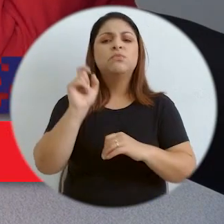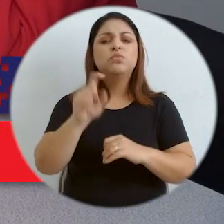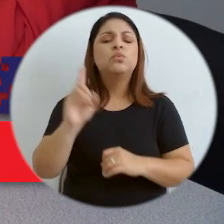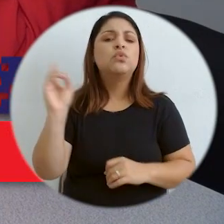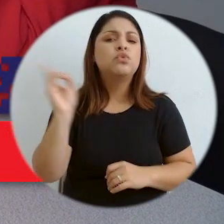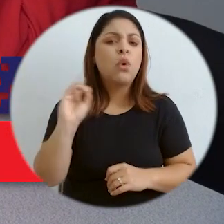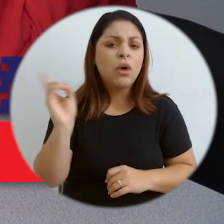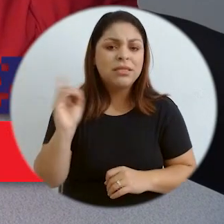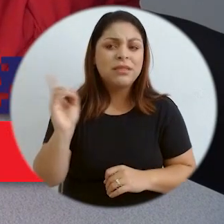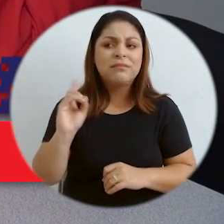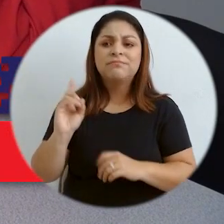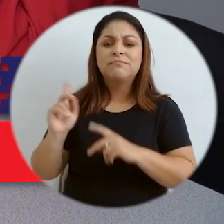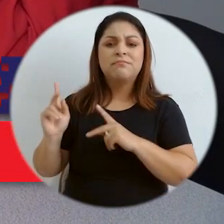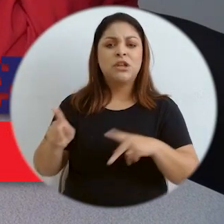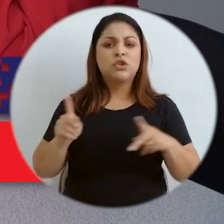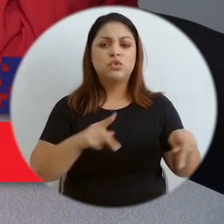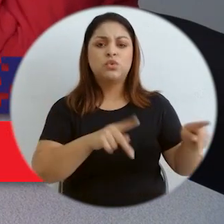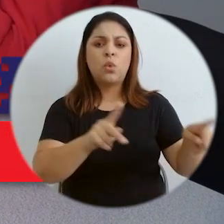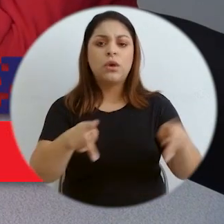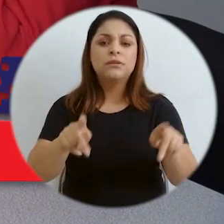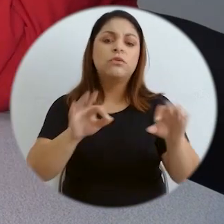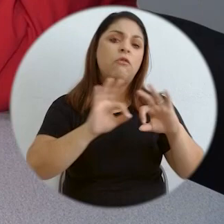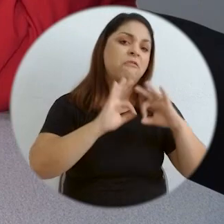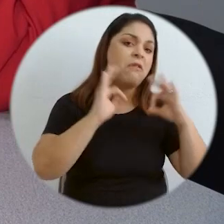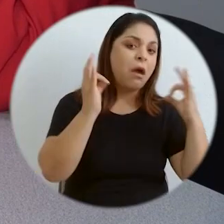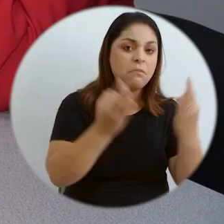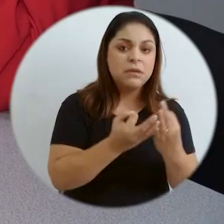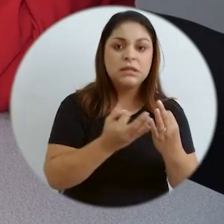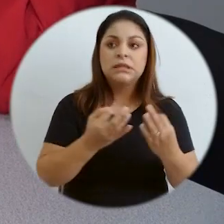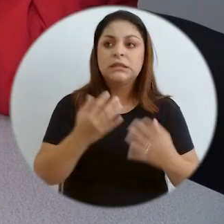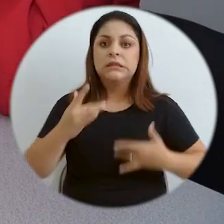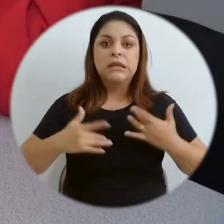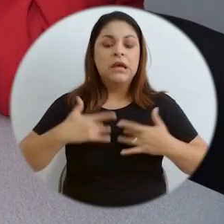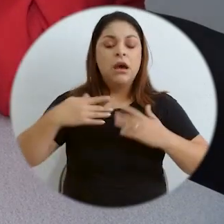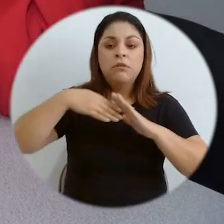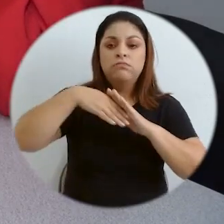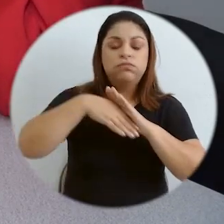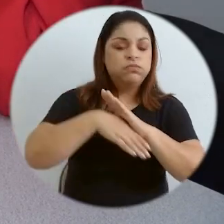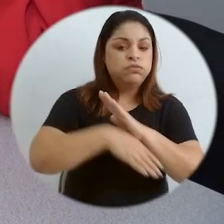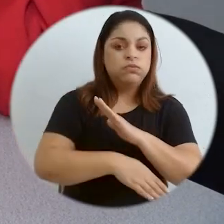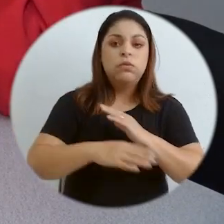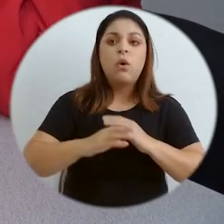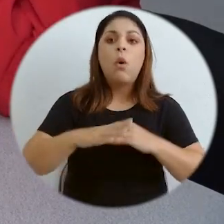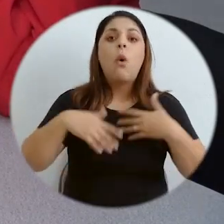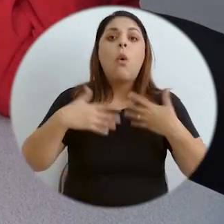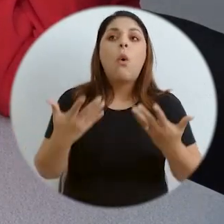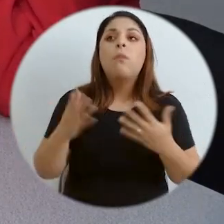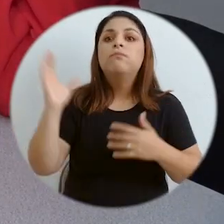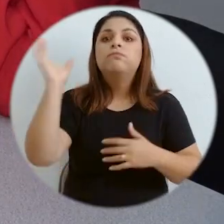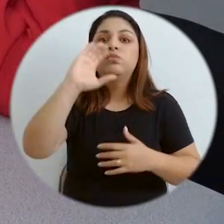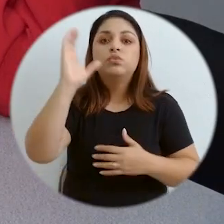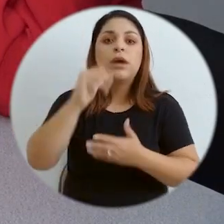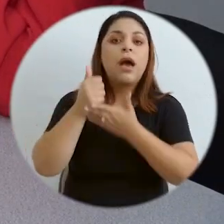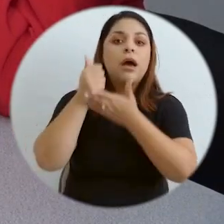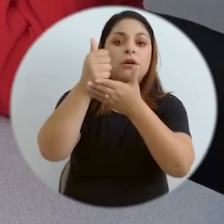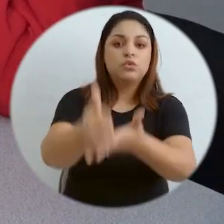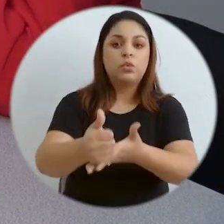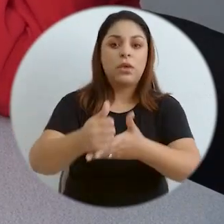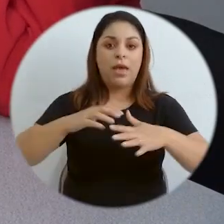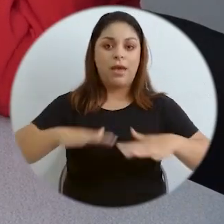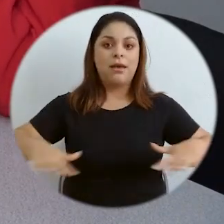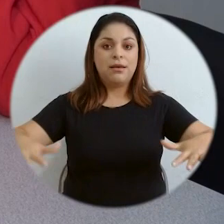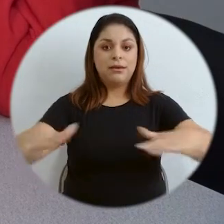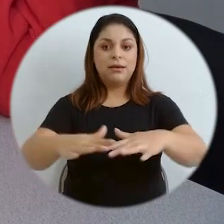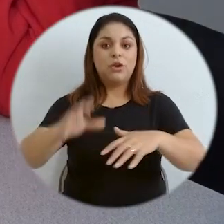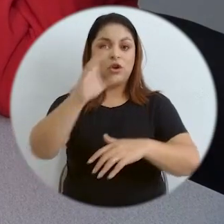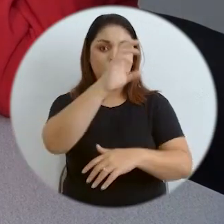¿dónde pueden las personas o familiares en alguna situación de crisis acudir a buscar ayuda, ¿verdad? En nuestro país,